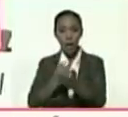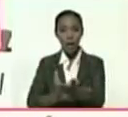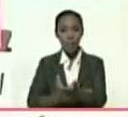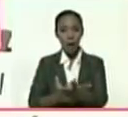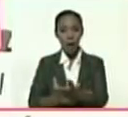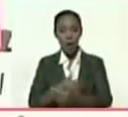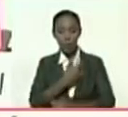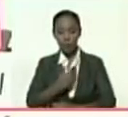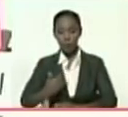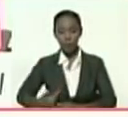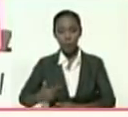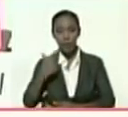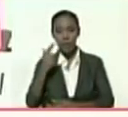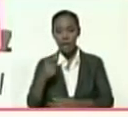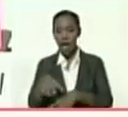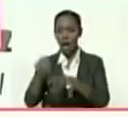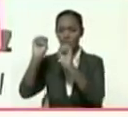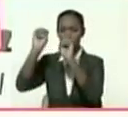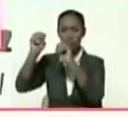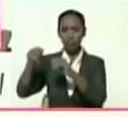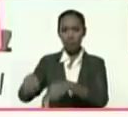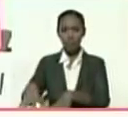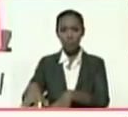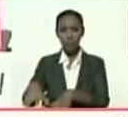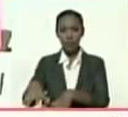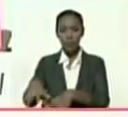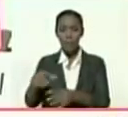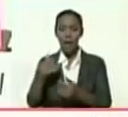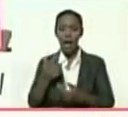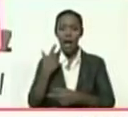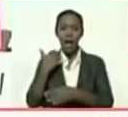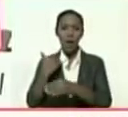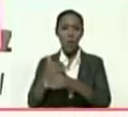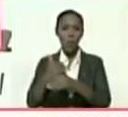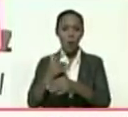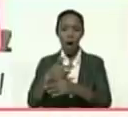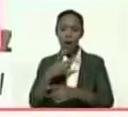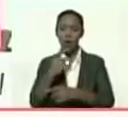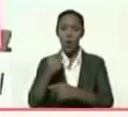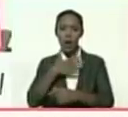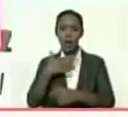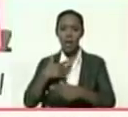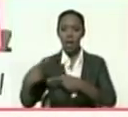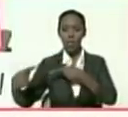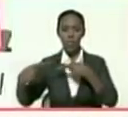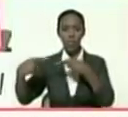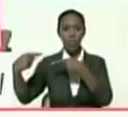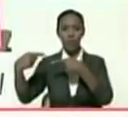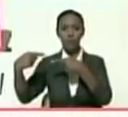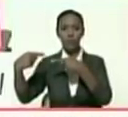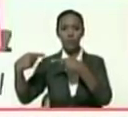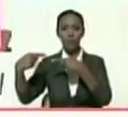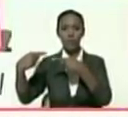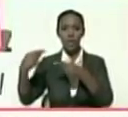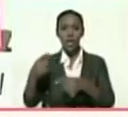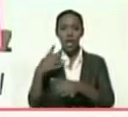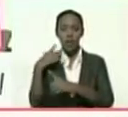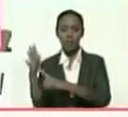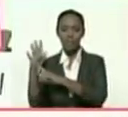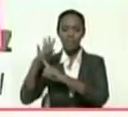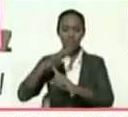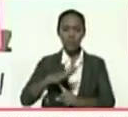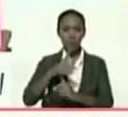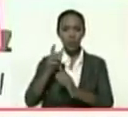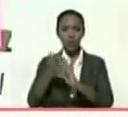Morales que renunciara para evitar enfrentamientos y represión sobre el